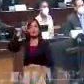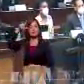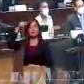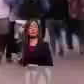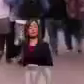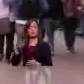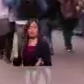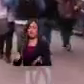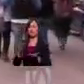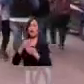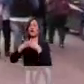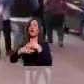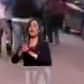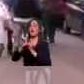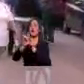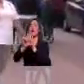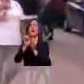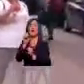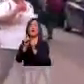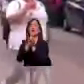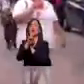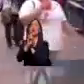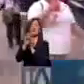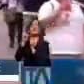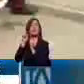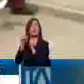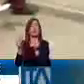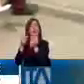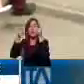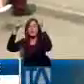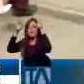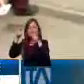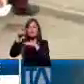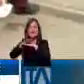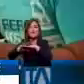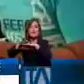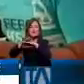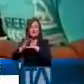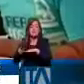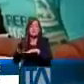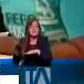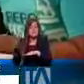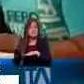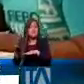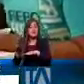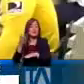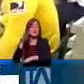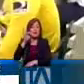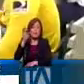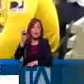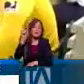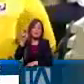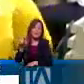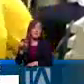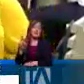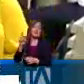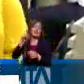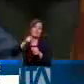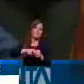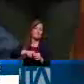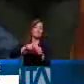esta ley debido a que cada año hay 200.000 jóvenes que se gradúan del bachillerato. Sin embargo, de estos, solo 90.000 acceden a